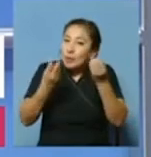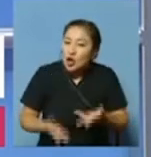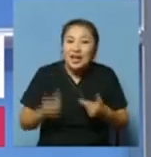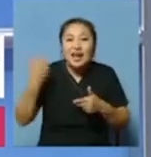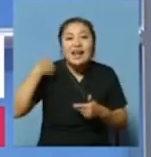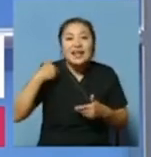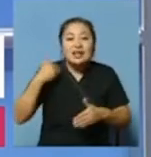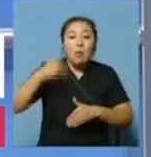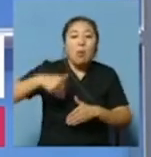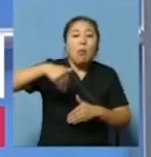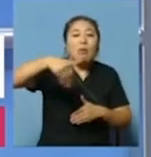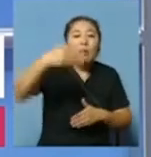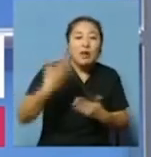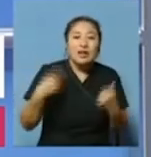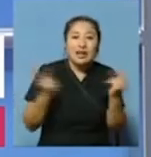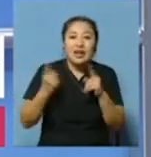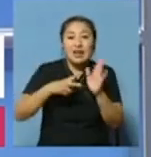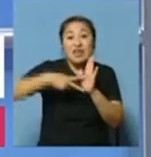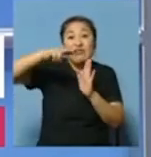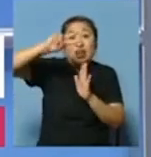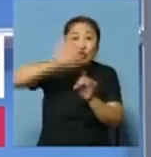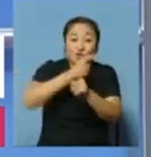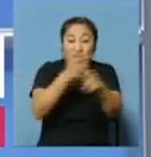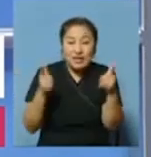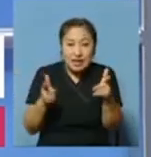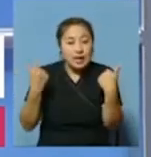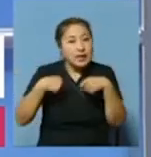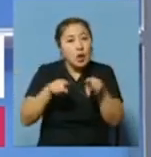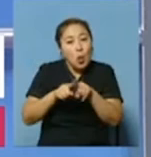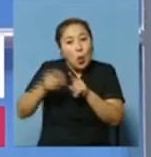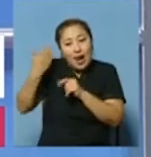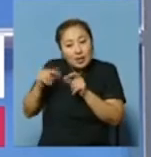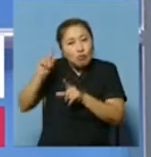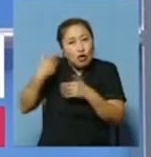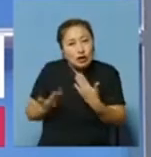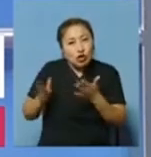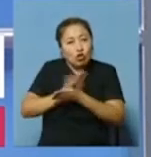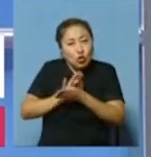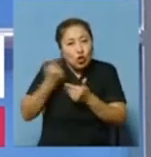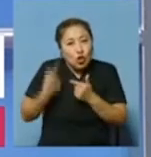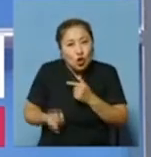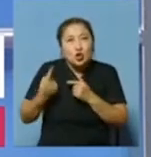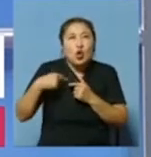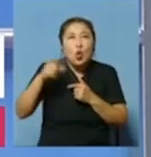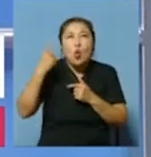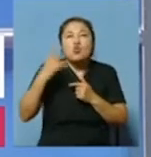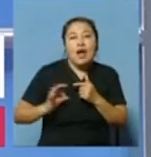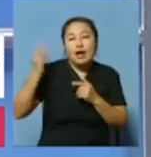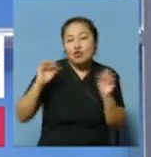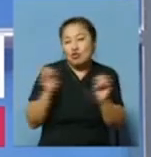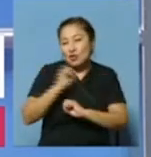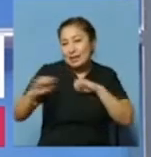argentina iba para adelante no teníamos inflación a pesar de haber salido hacia muy poquito hacia menos de un año de una crisis